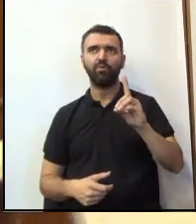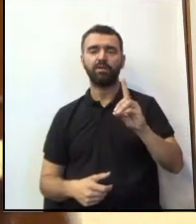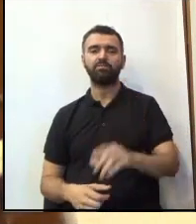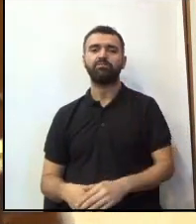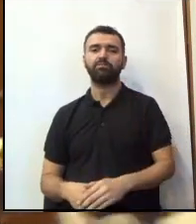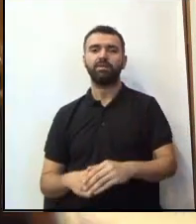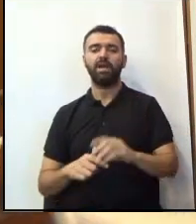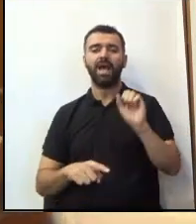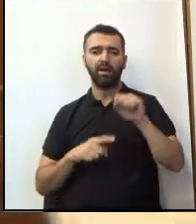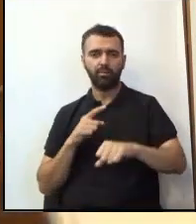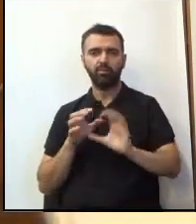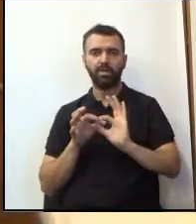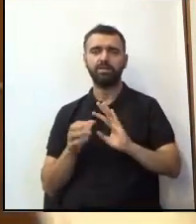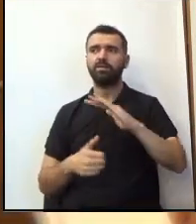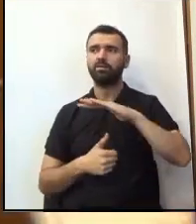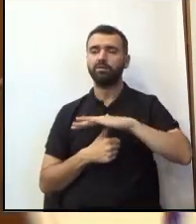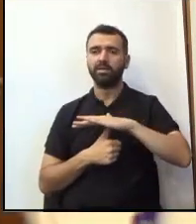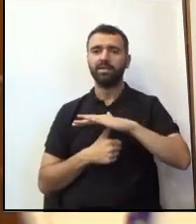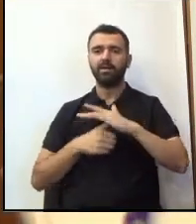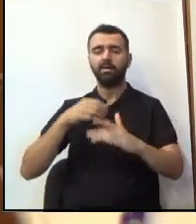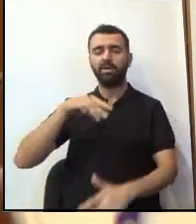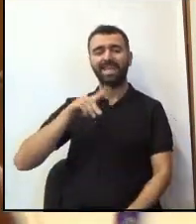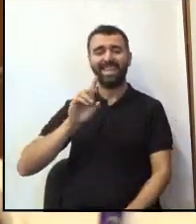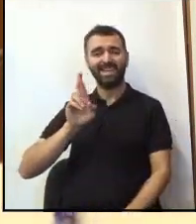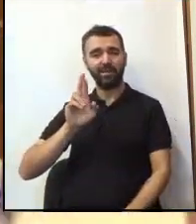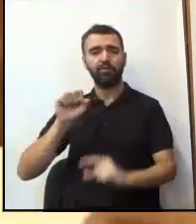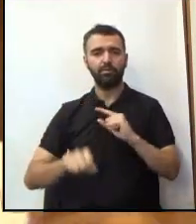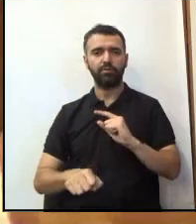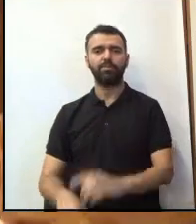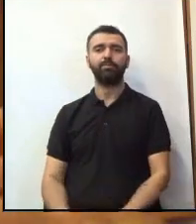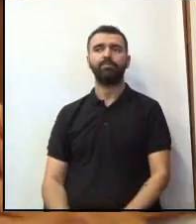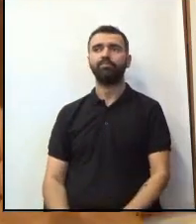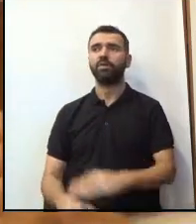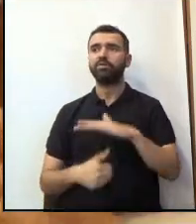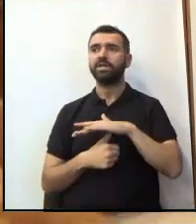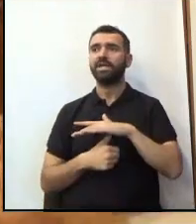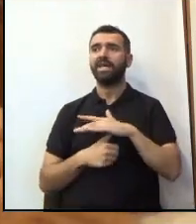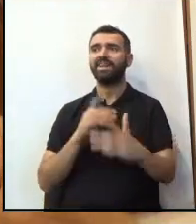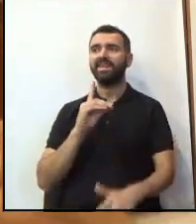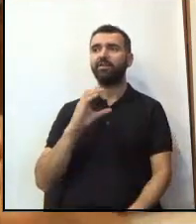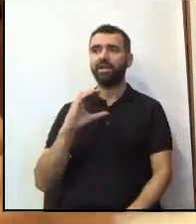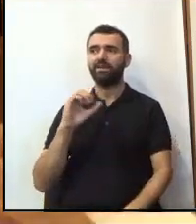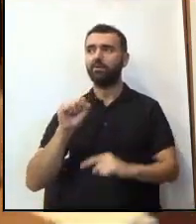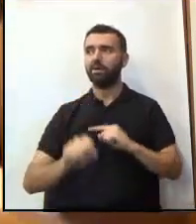Apruebo, gracias. Gracias, concejala del Río. Apruebo. Gracias. Concejala